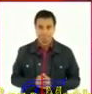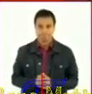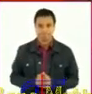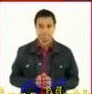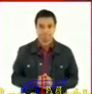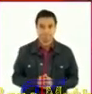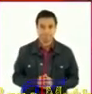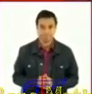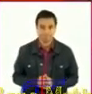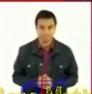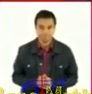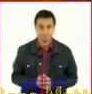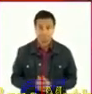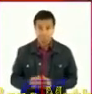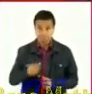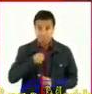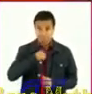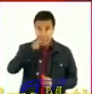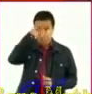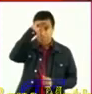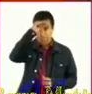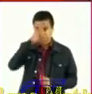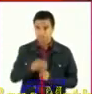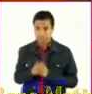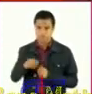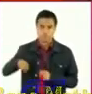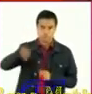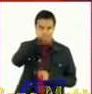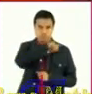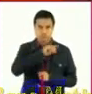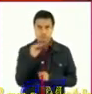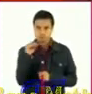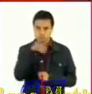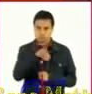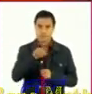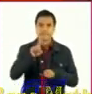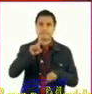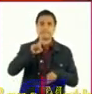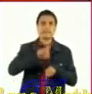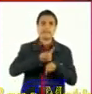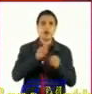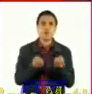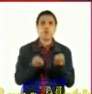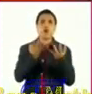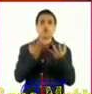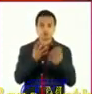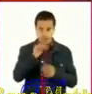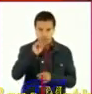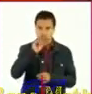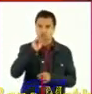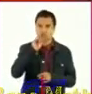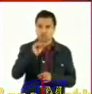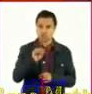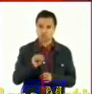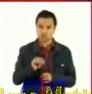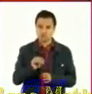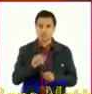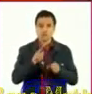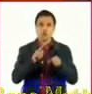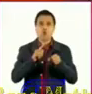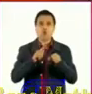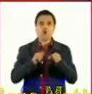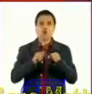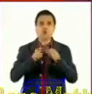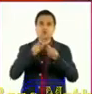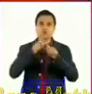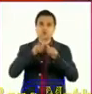caso, podemos colocar la duración en días de cada bloque de acciones y sombrear con colores diferentes.